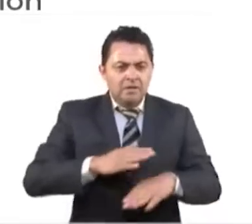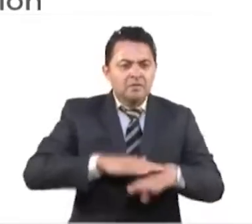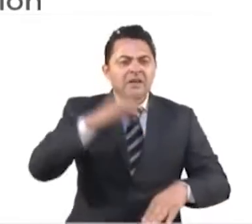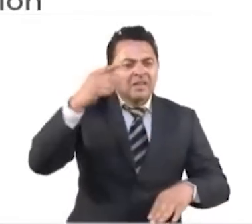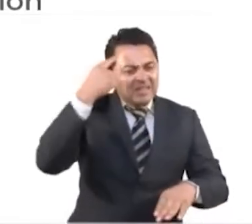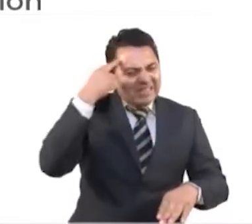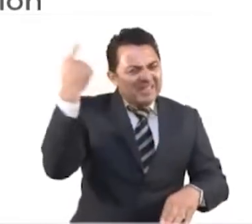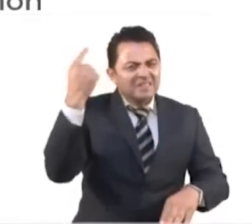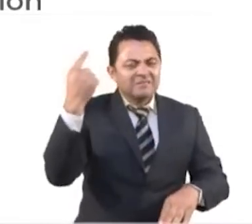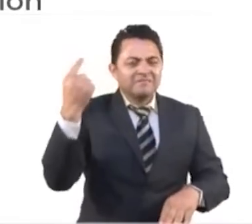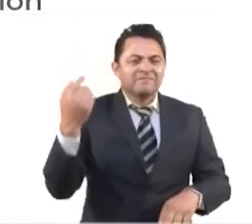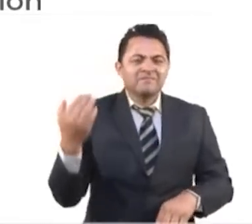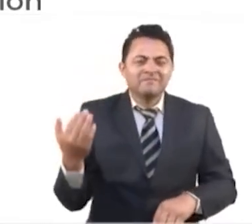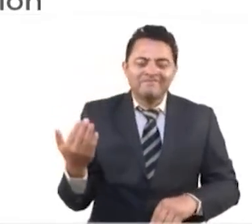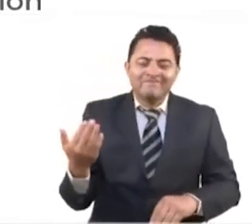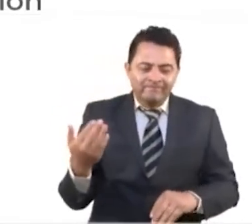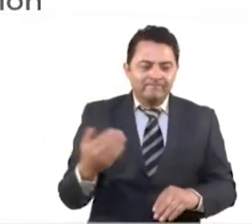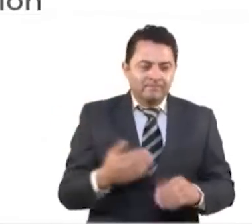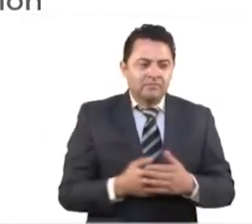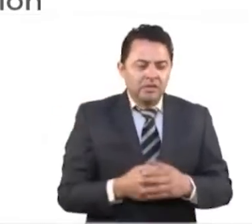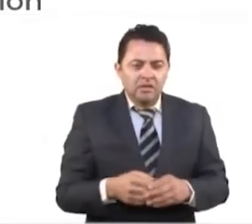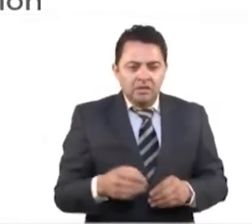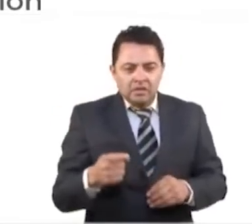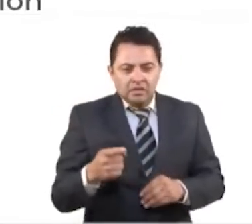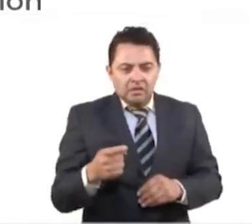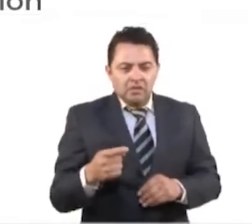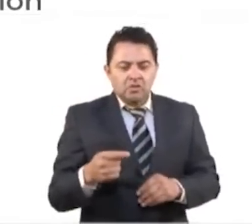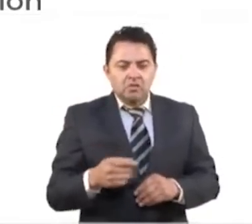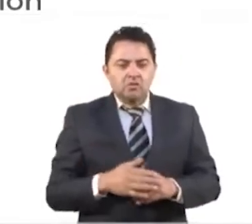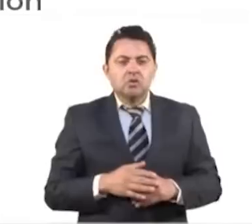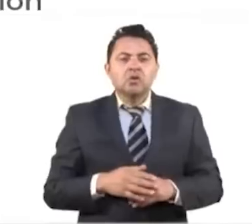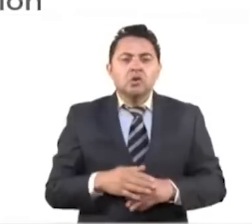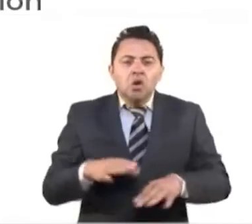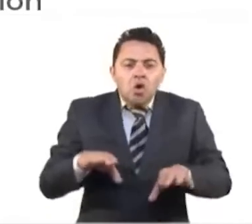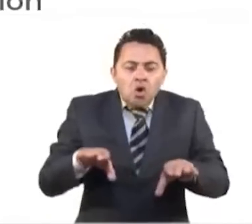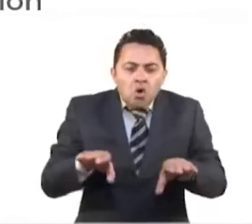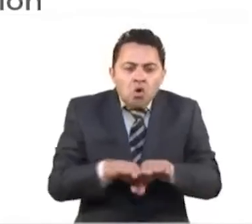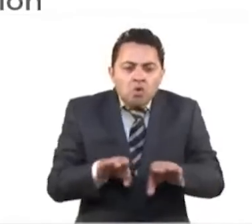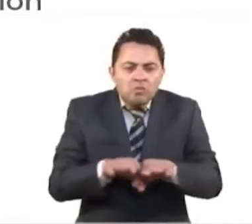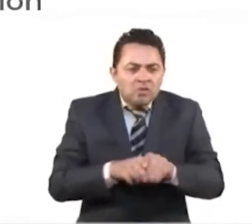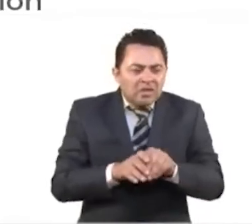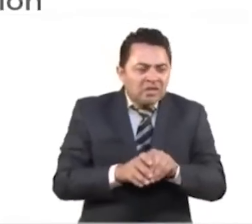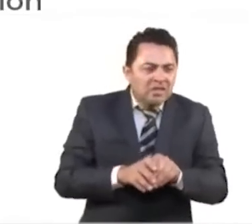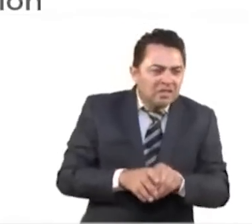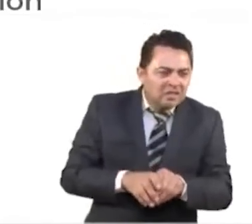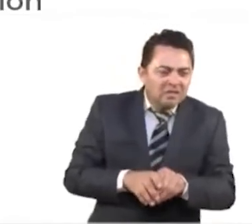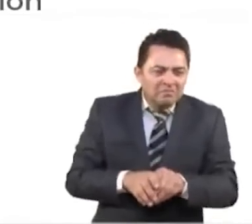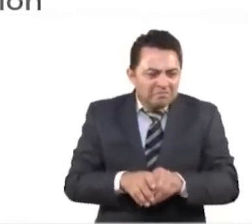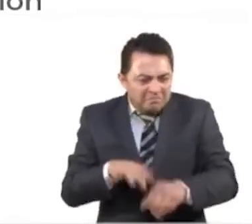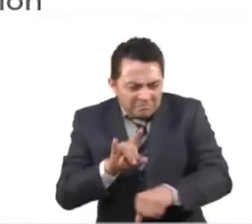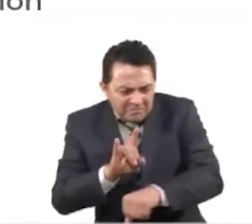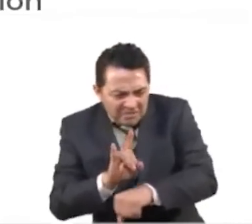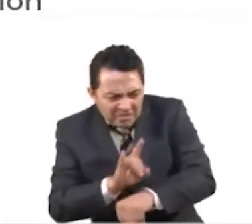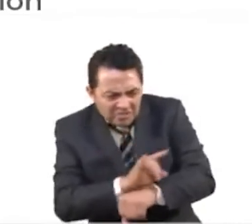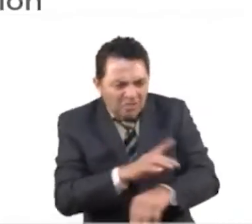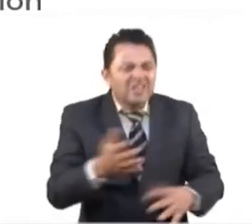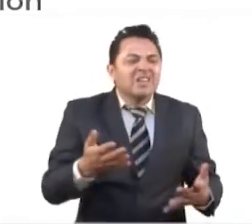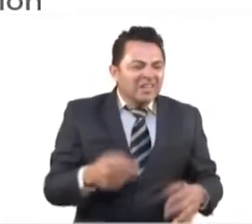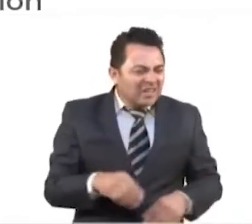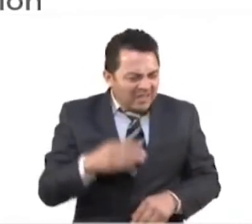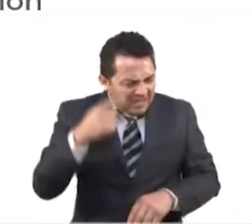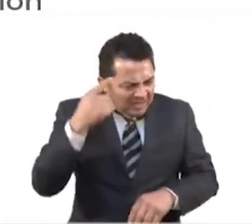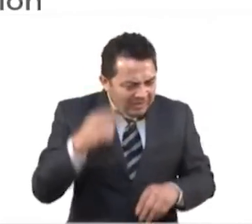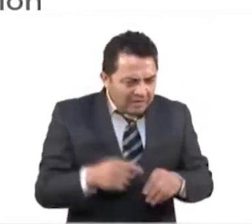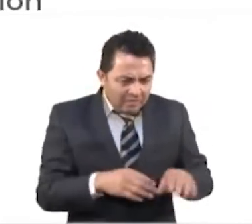de la operación. Se hicieron simulaciones en marcha de trenes, se equiparon e instrumentaron para ver cómo se inscribe la